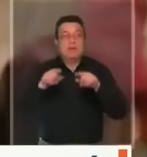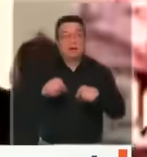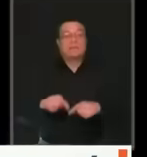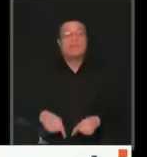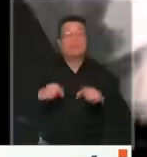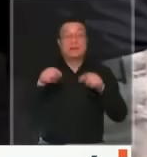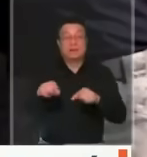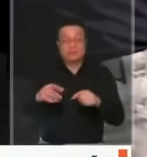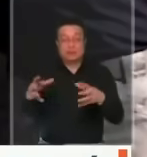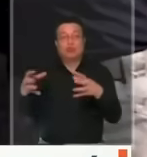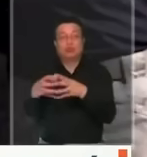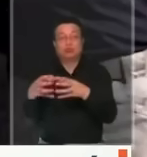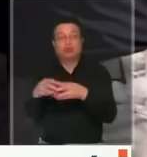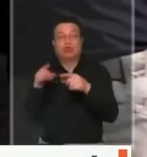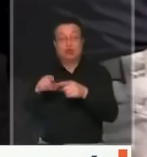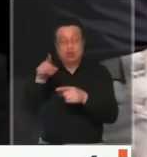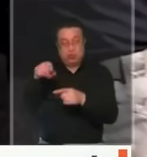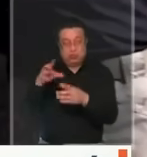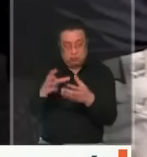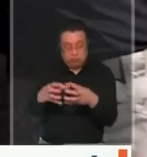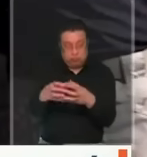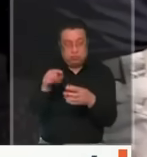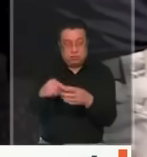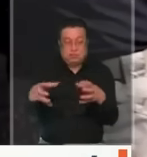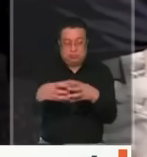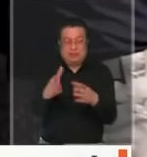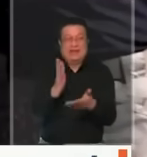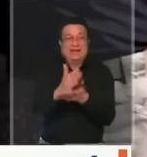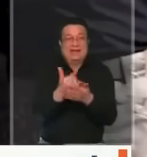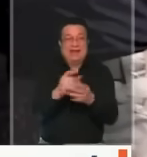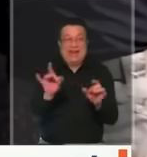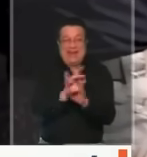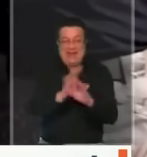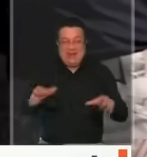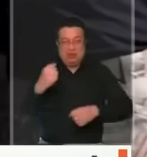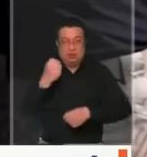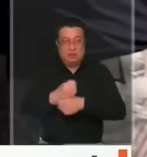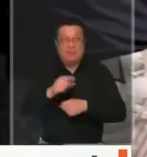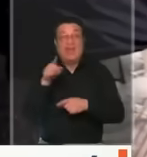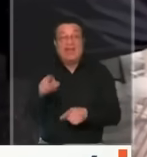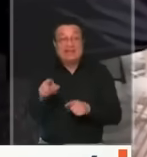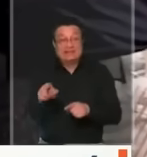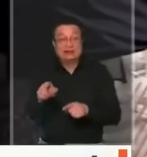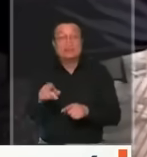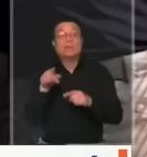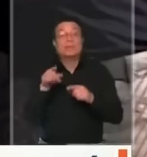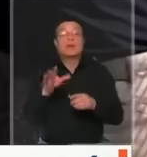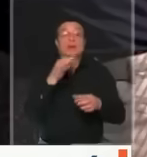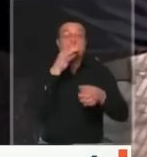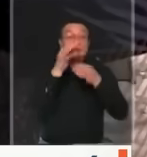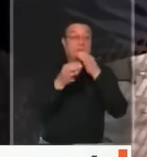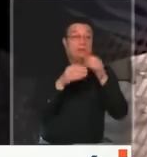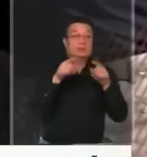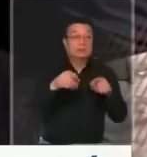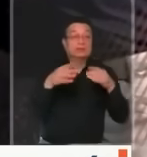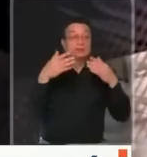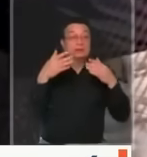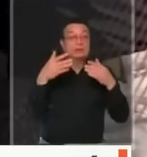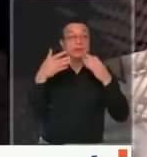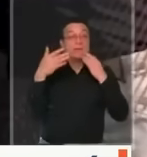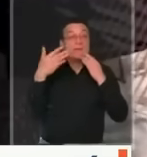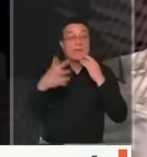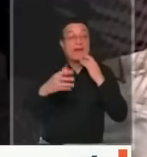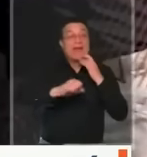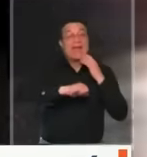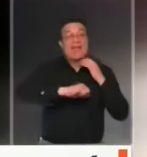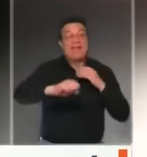parte la banda, no él físicamente. Su organización estaba lista para operar ella. Y en ese sentido, podemos decir que eliminamos, o sea, evitamos